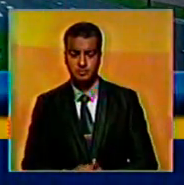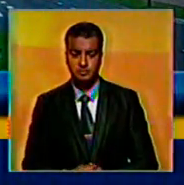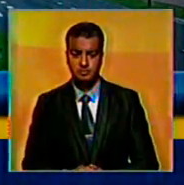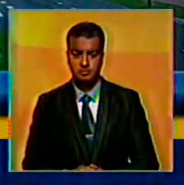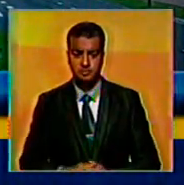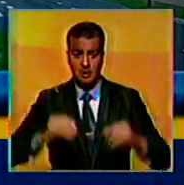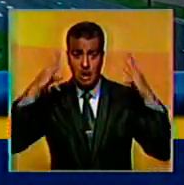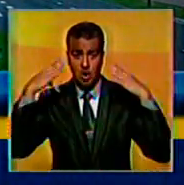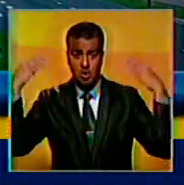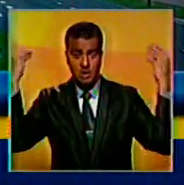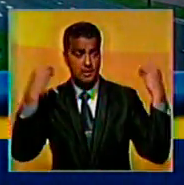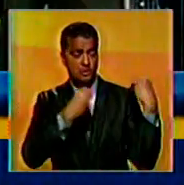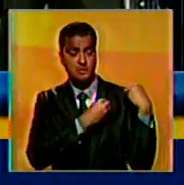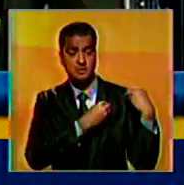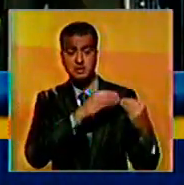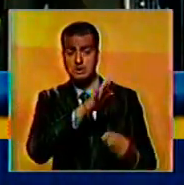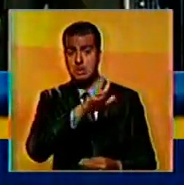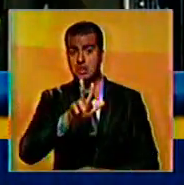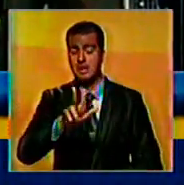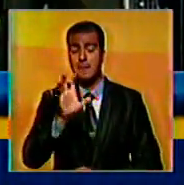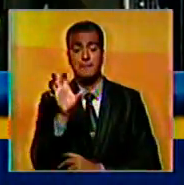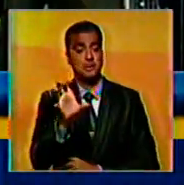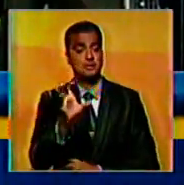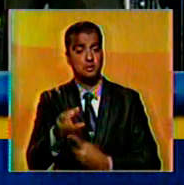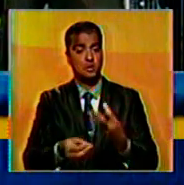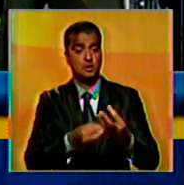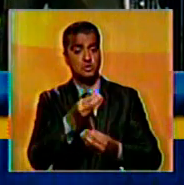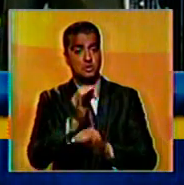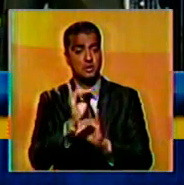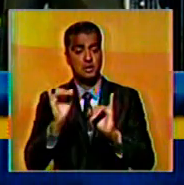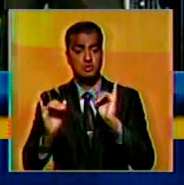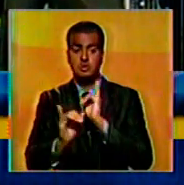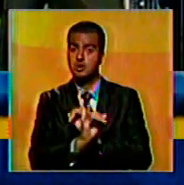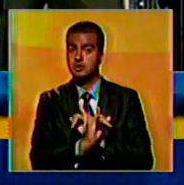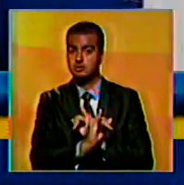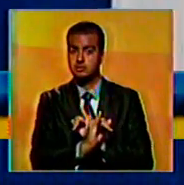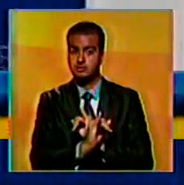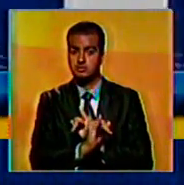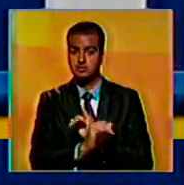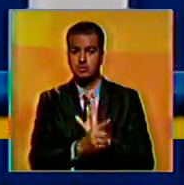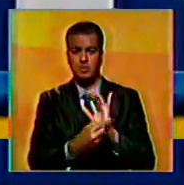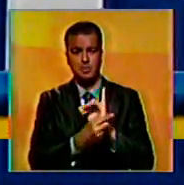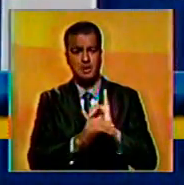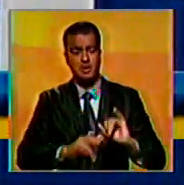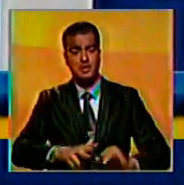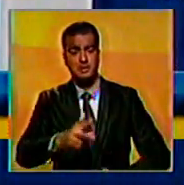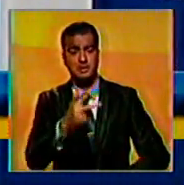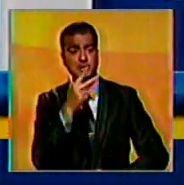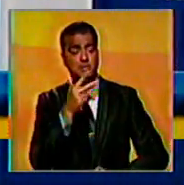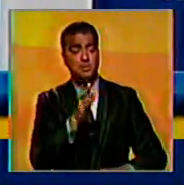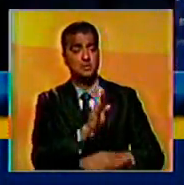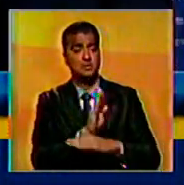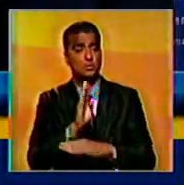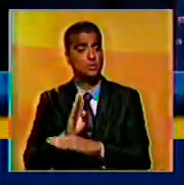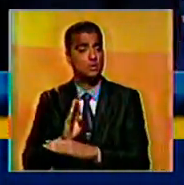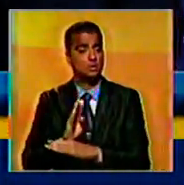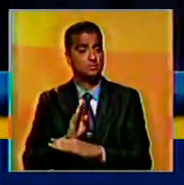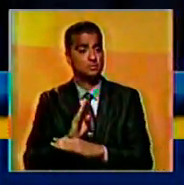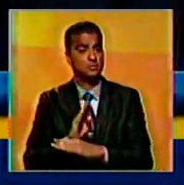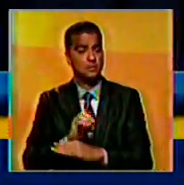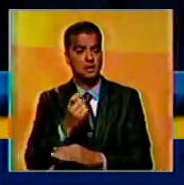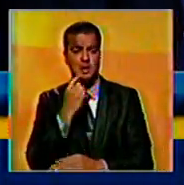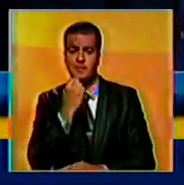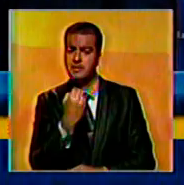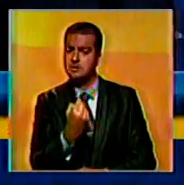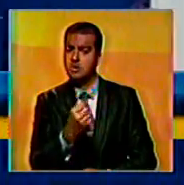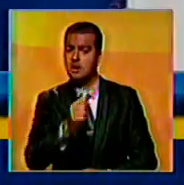En Holanda, los líderes de 53 países y organizaciones internacionales culminaron la tercera cumbre de seguridad nuclear, que los reunió